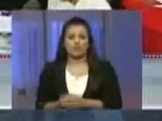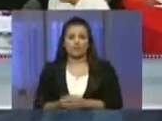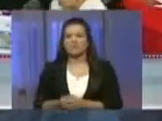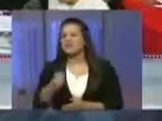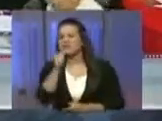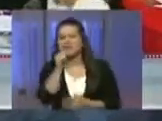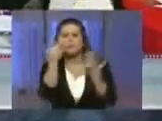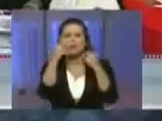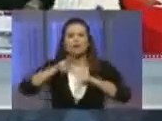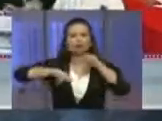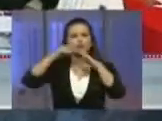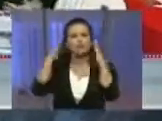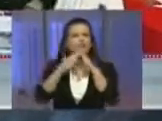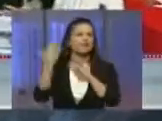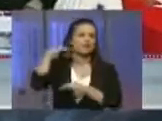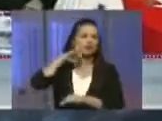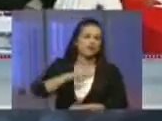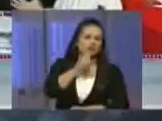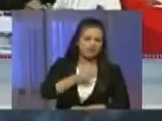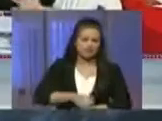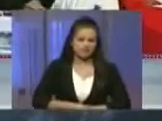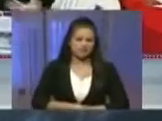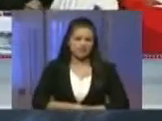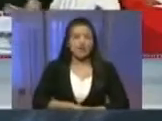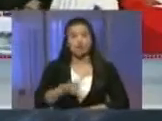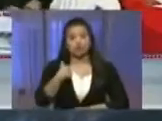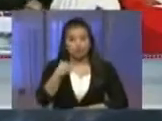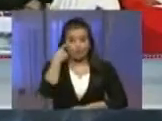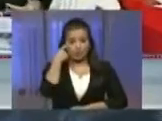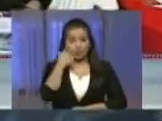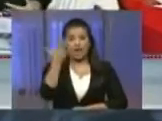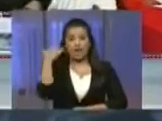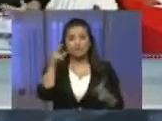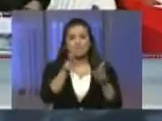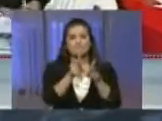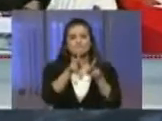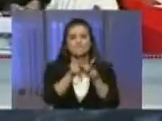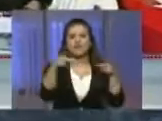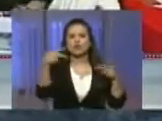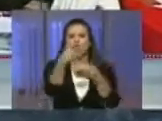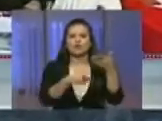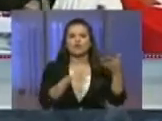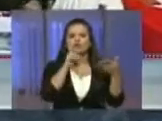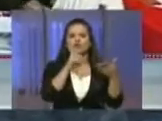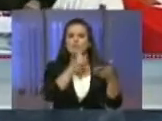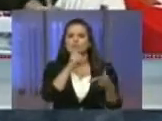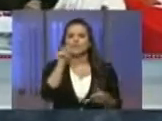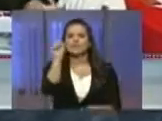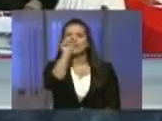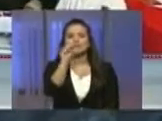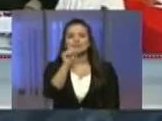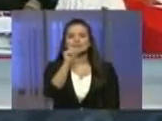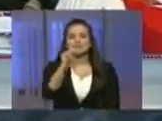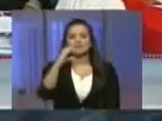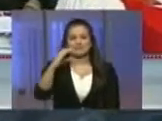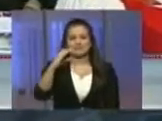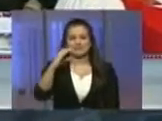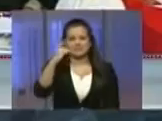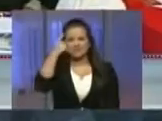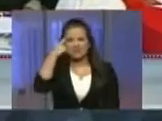un estudio que hizo la revista si se llamaba así verdad quién Recuerda la revista si de los